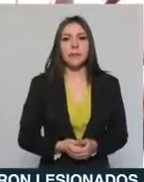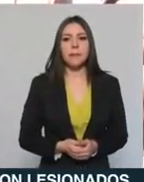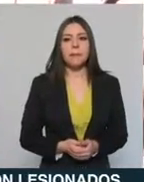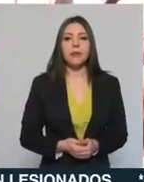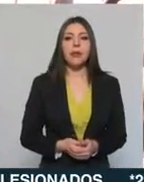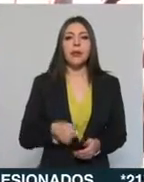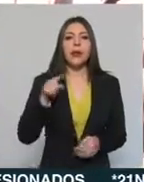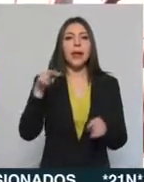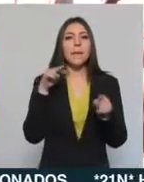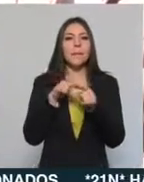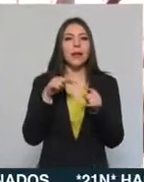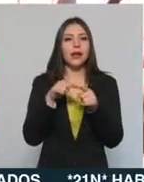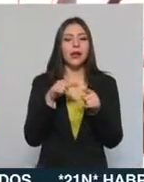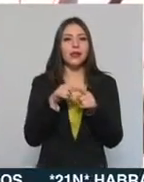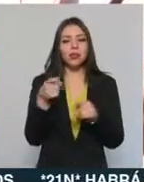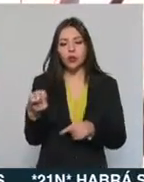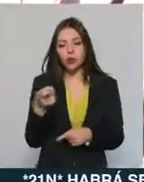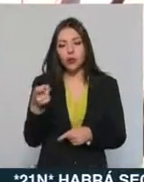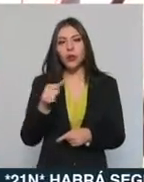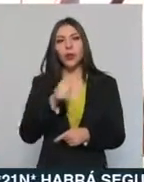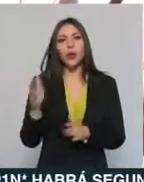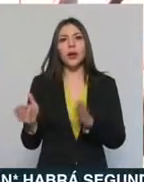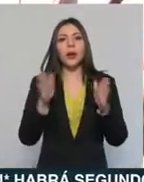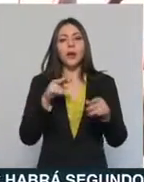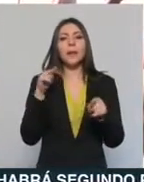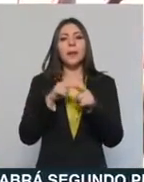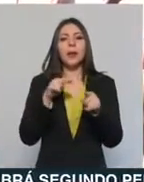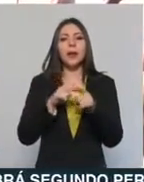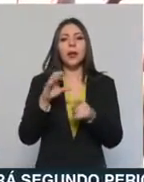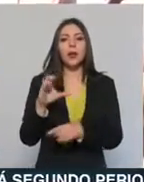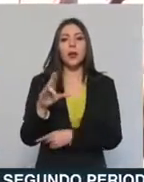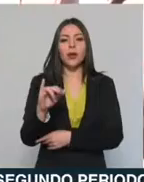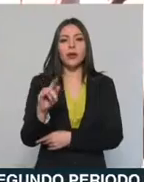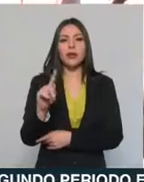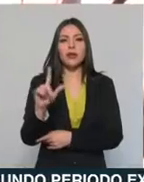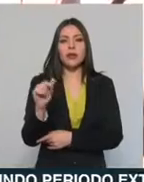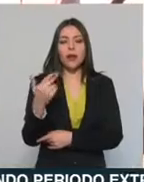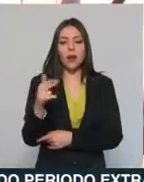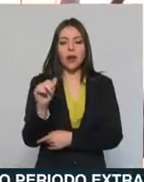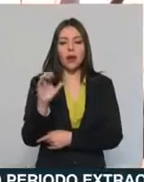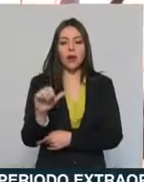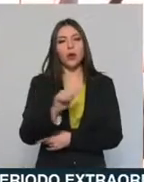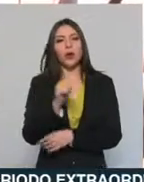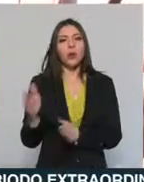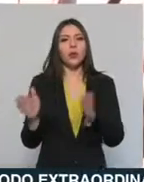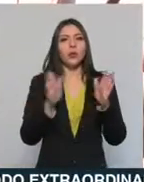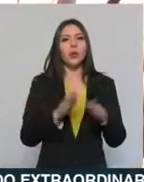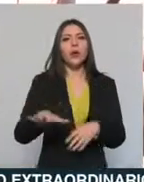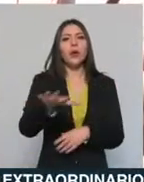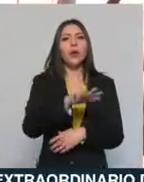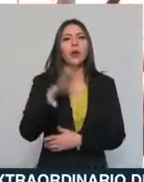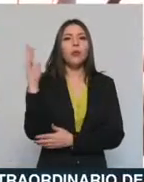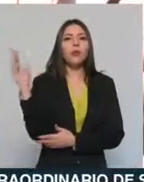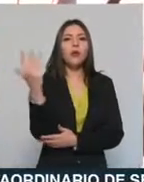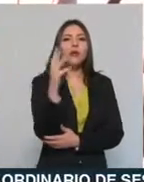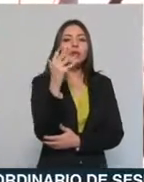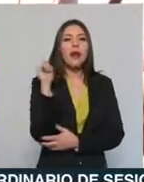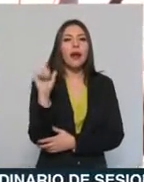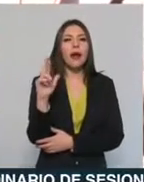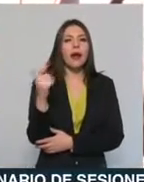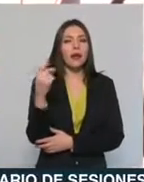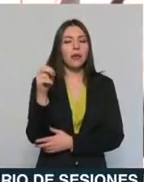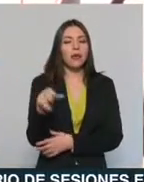de Xochimilco, Parque Cuitláhuac y Bosque de Aragón, que son alrededor